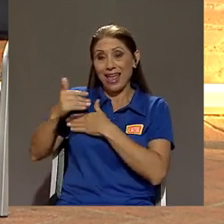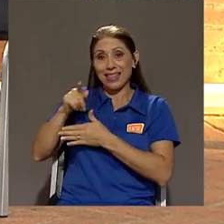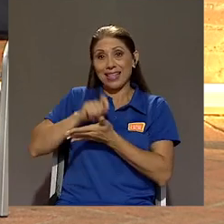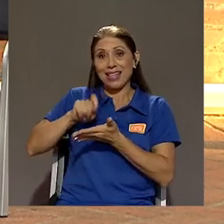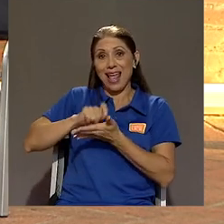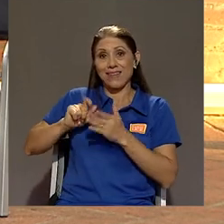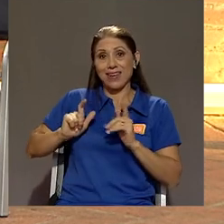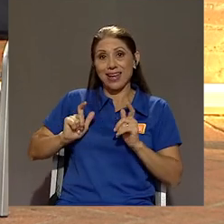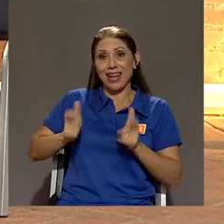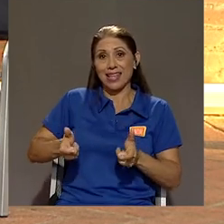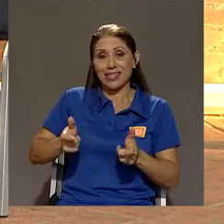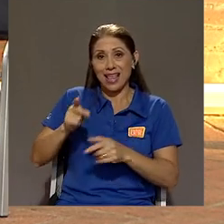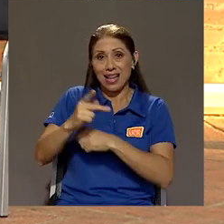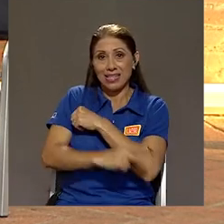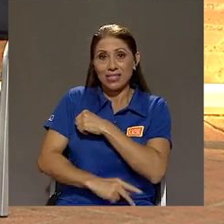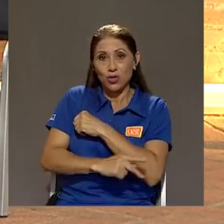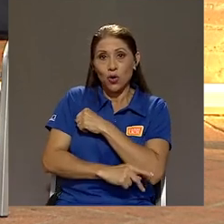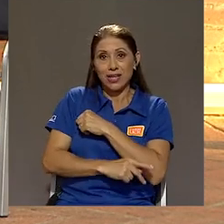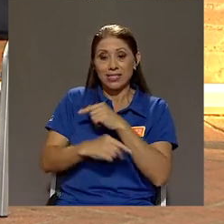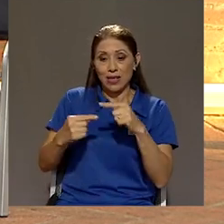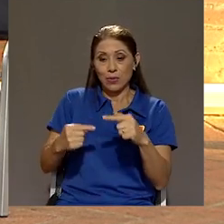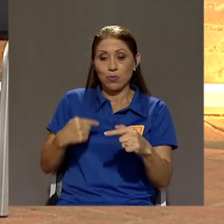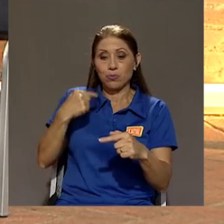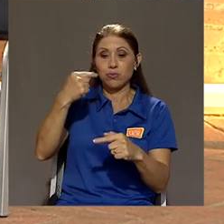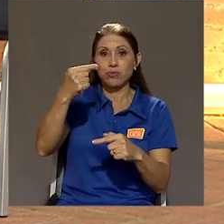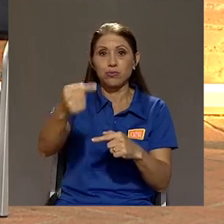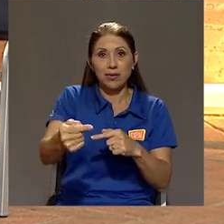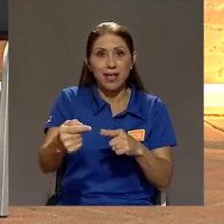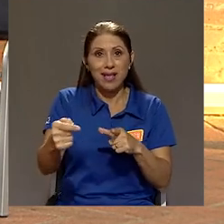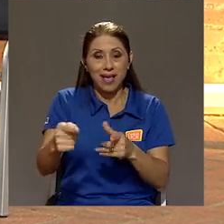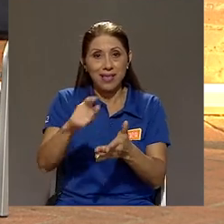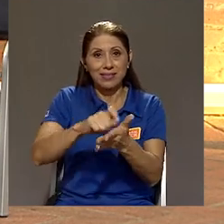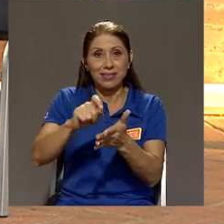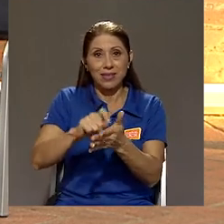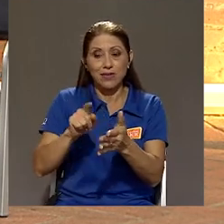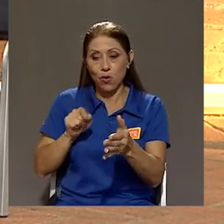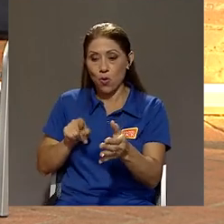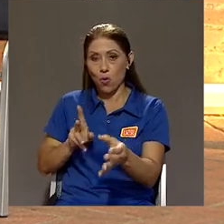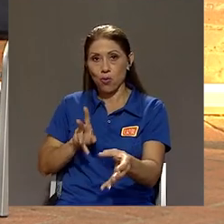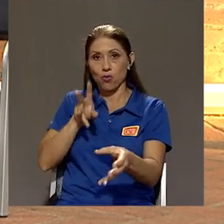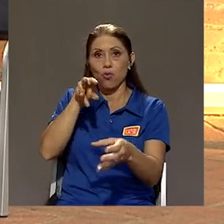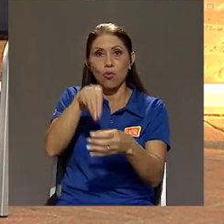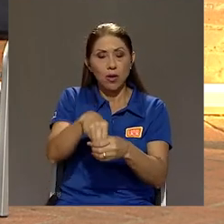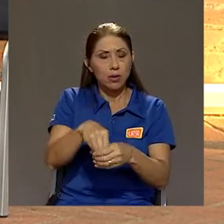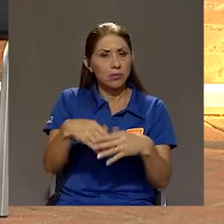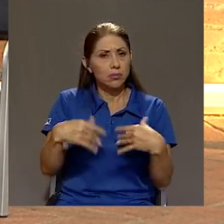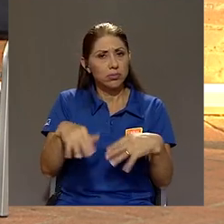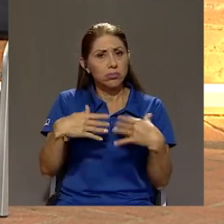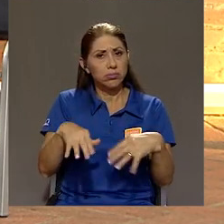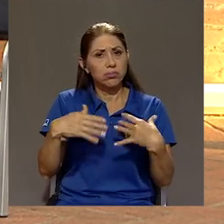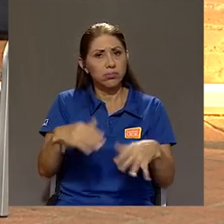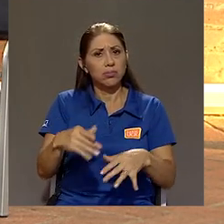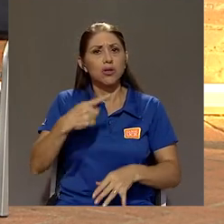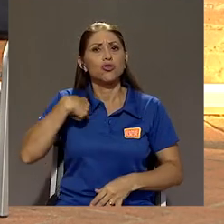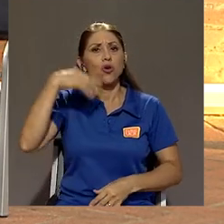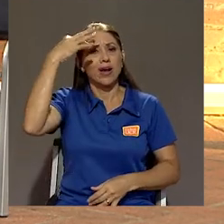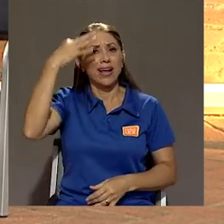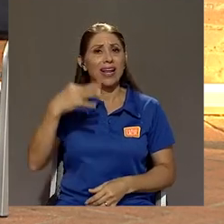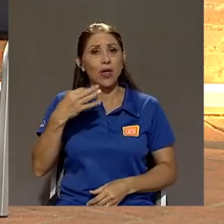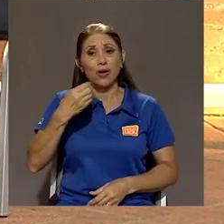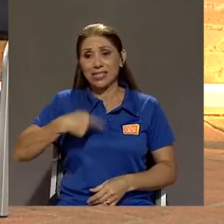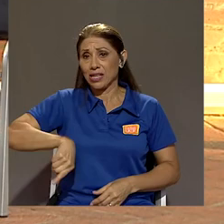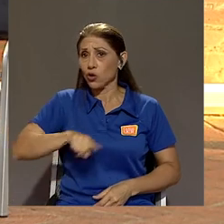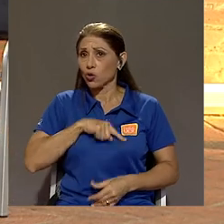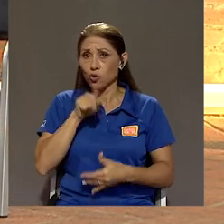escrito la riqueza de las naciones, ¿verdad? Es una reflexión que incluye la riqueza de las naciones, es enormemente rica. Yo creo que nos